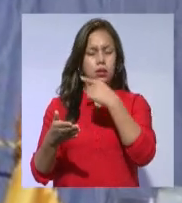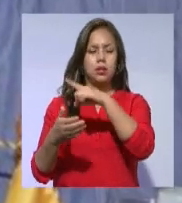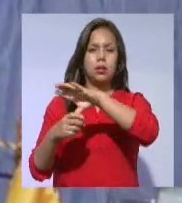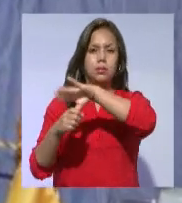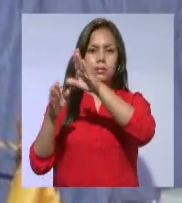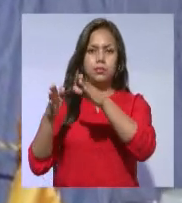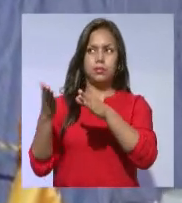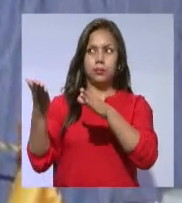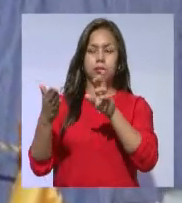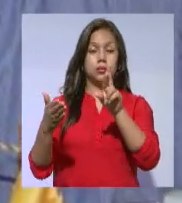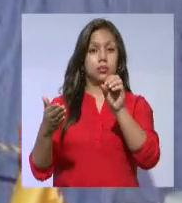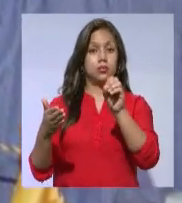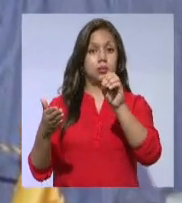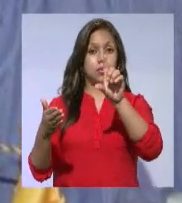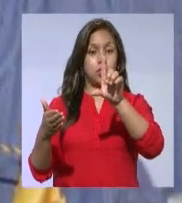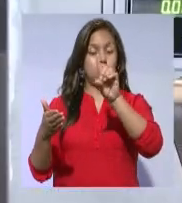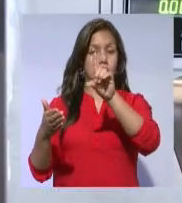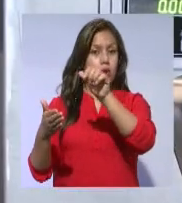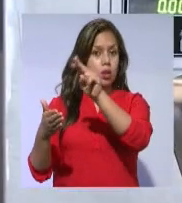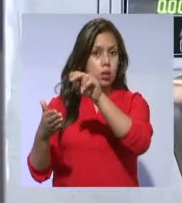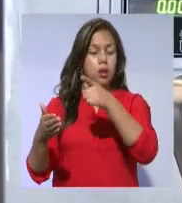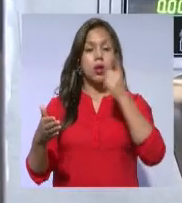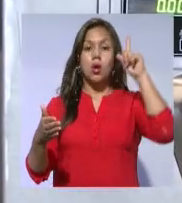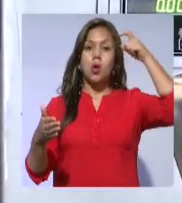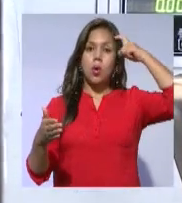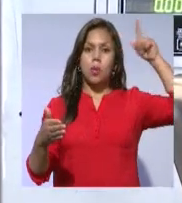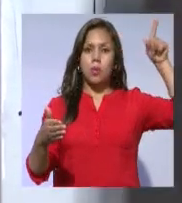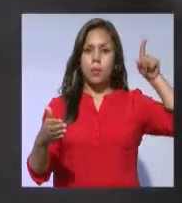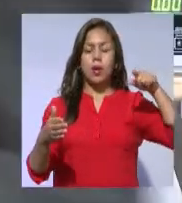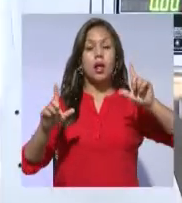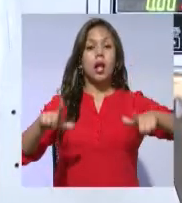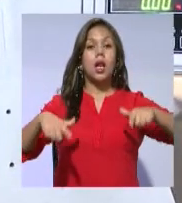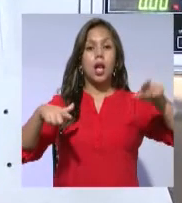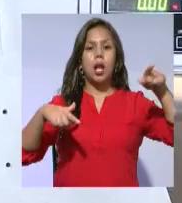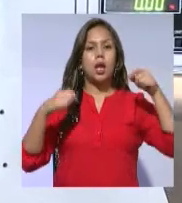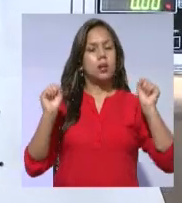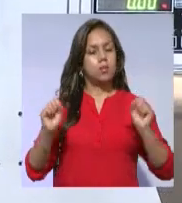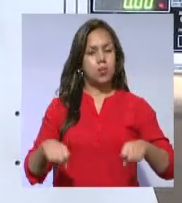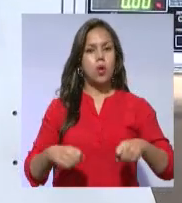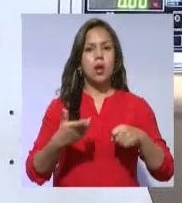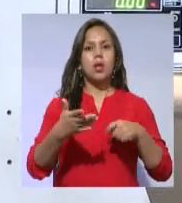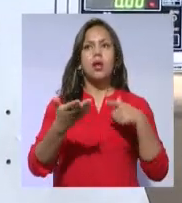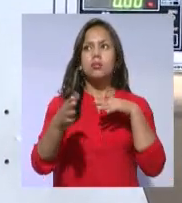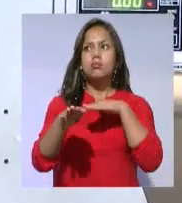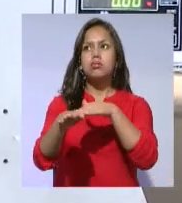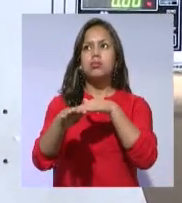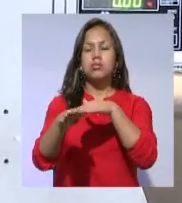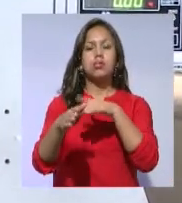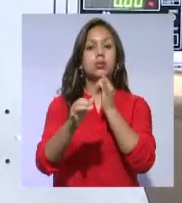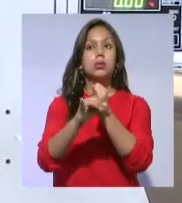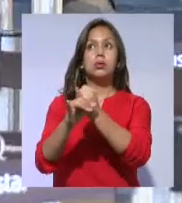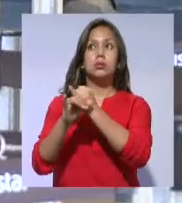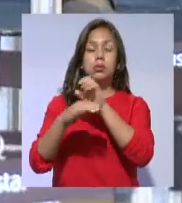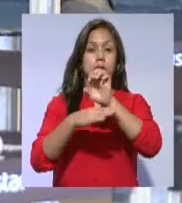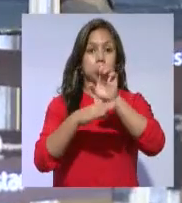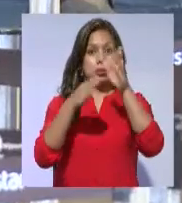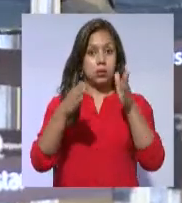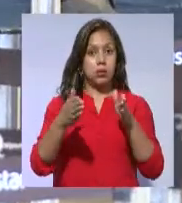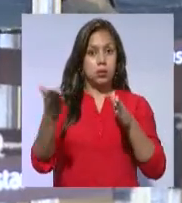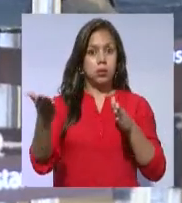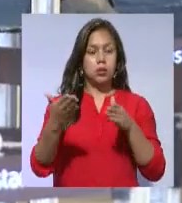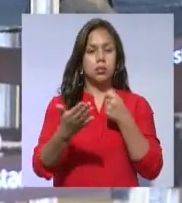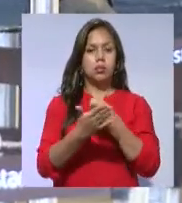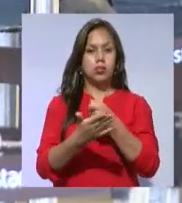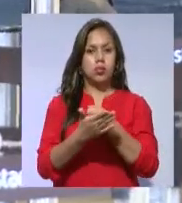explicó que el gobierno de lenin moreno baraja la posibilidad de promover entre las entidades financieras ecuatorianas la